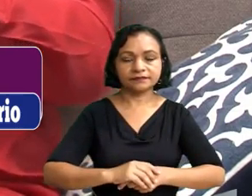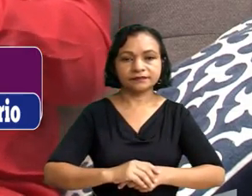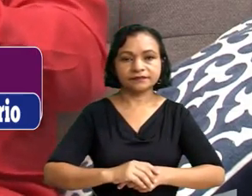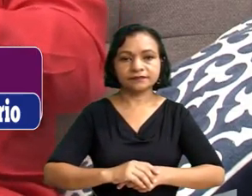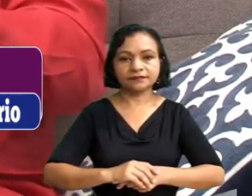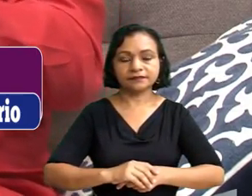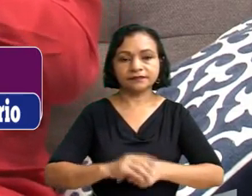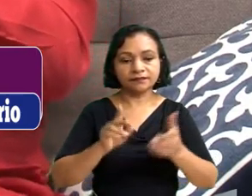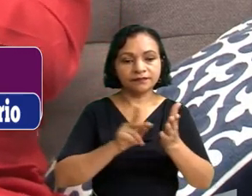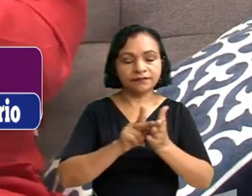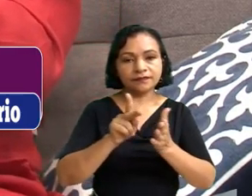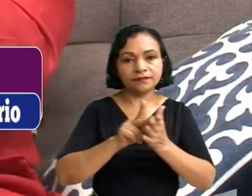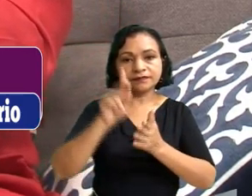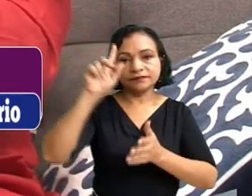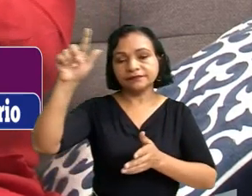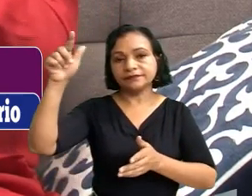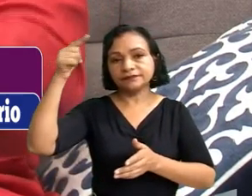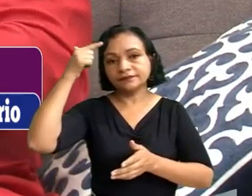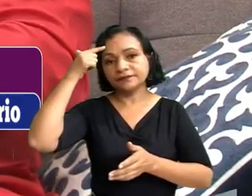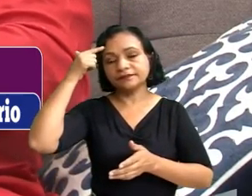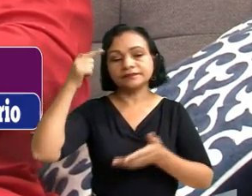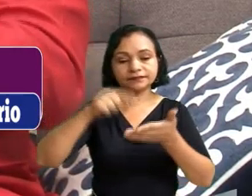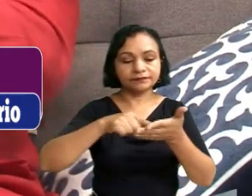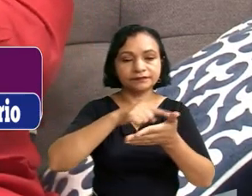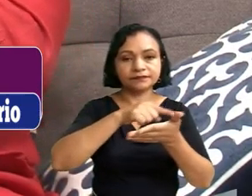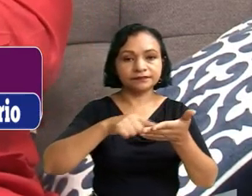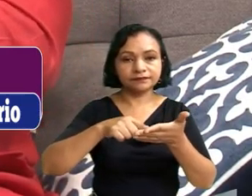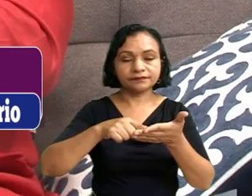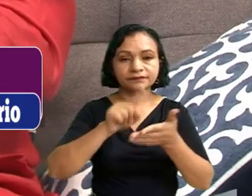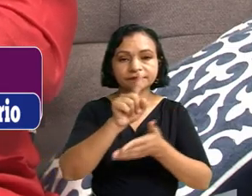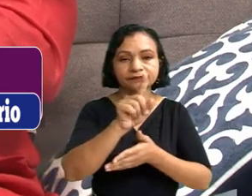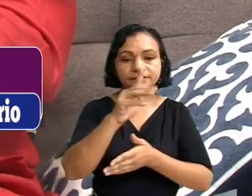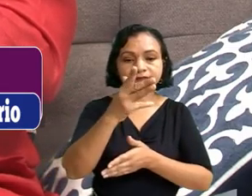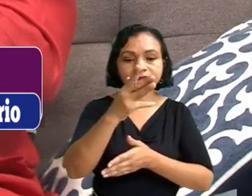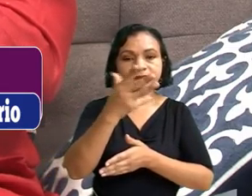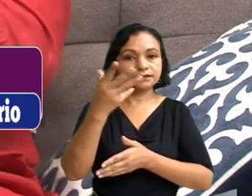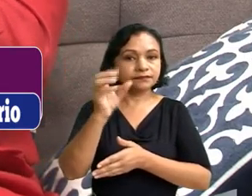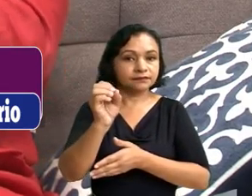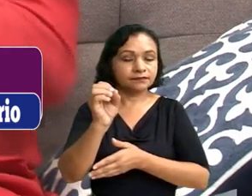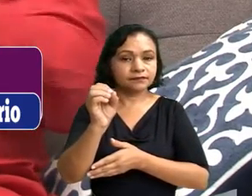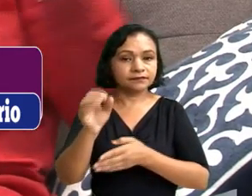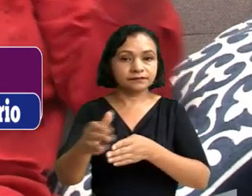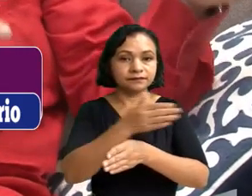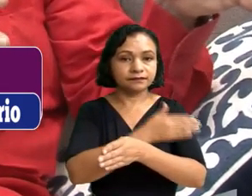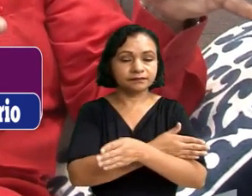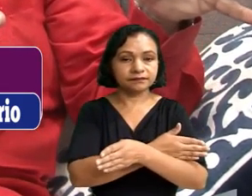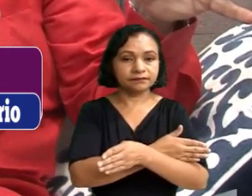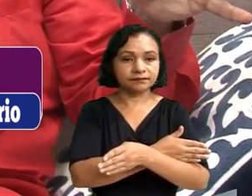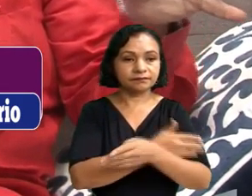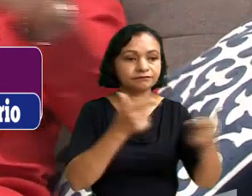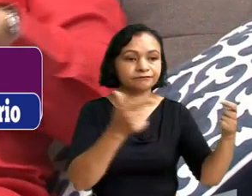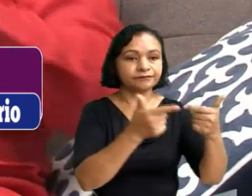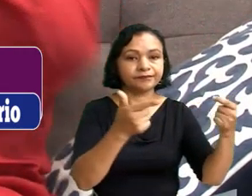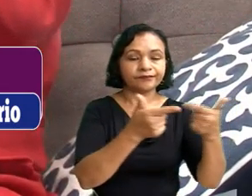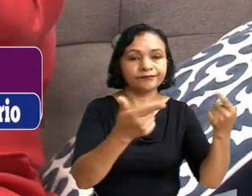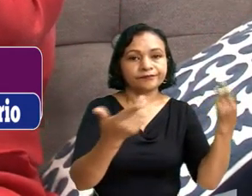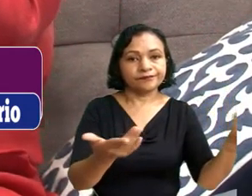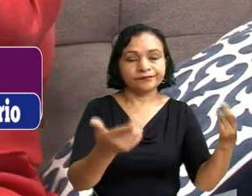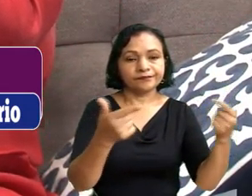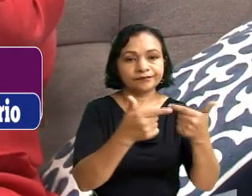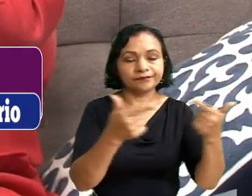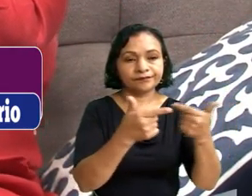el partido del gobierno por los votos fue en 1990 antes de eso todo fue por las armas y eso que sólo